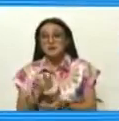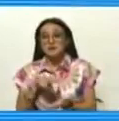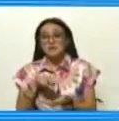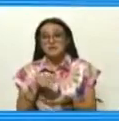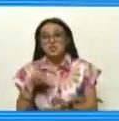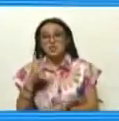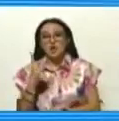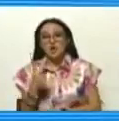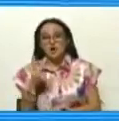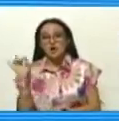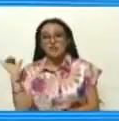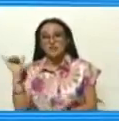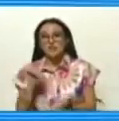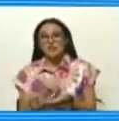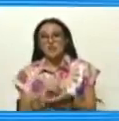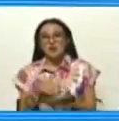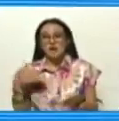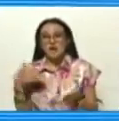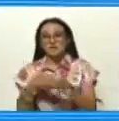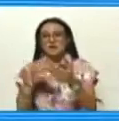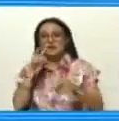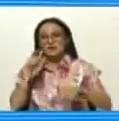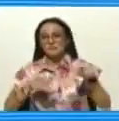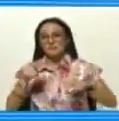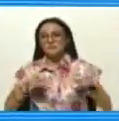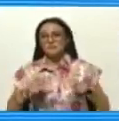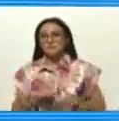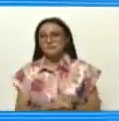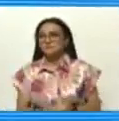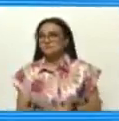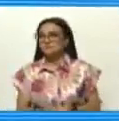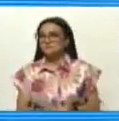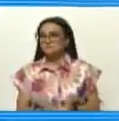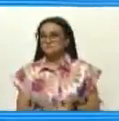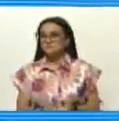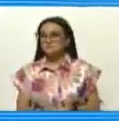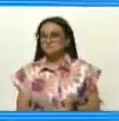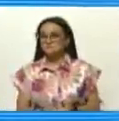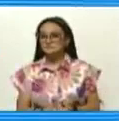aviones y ataquen a los alzados. Aquí no.